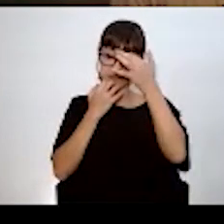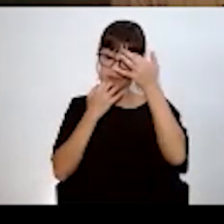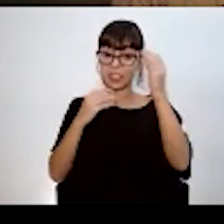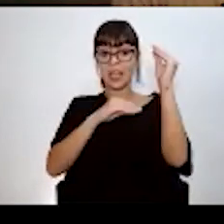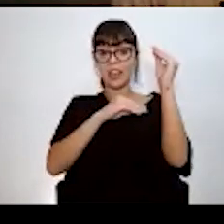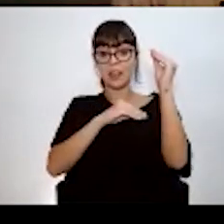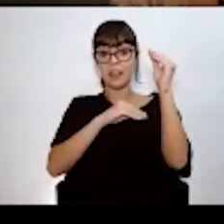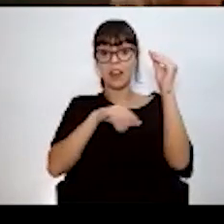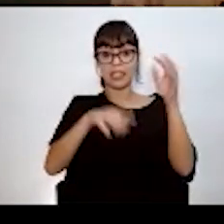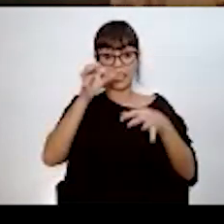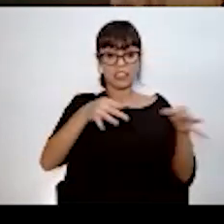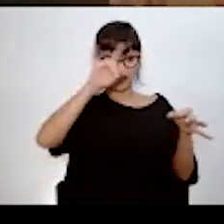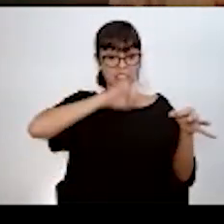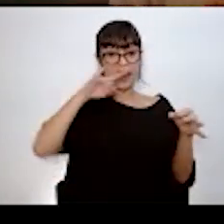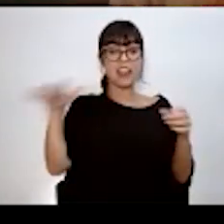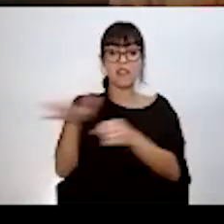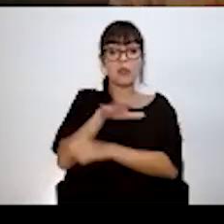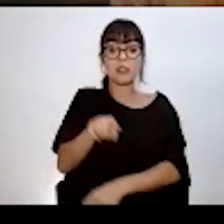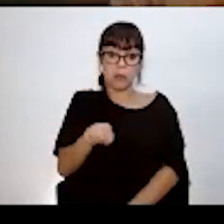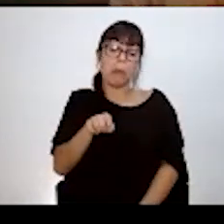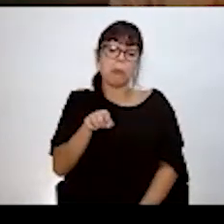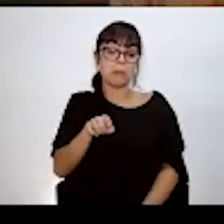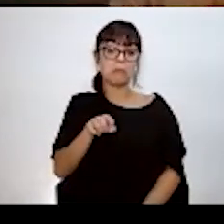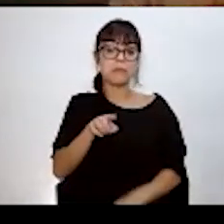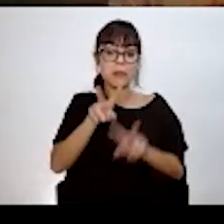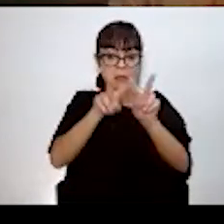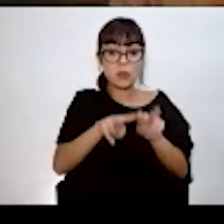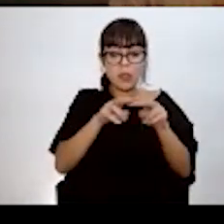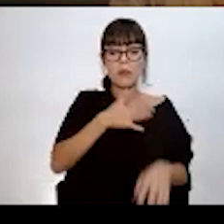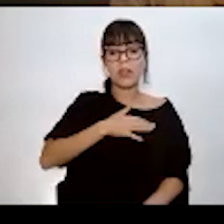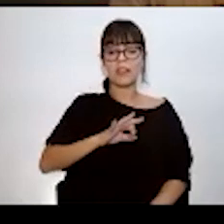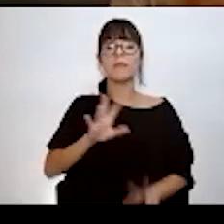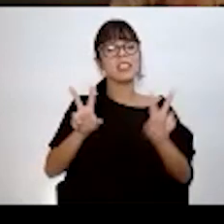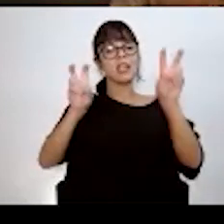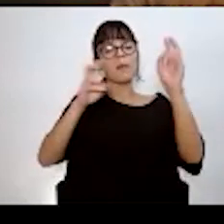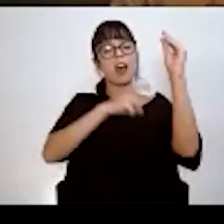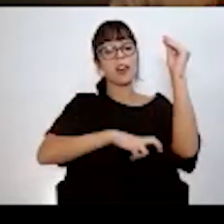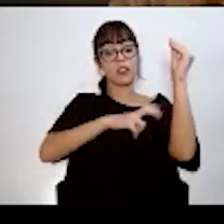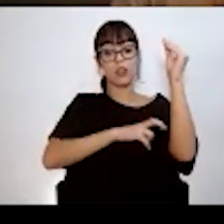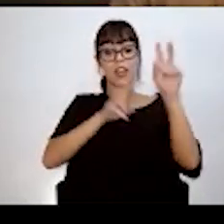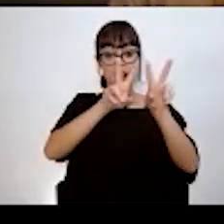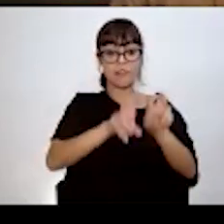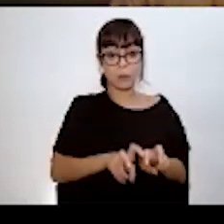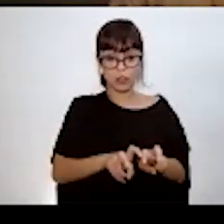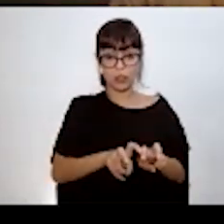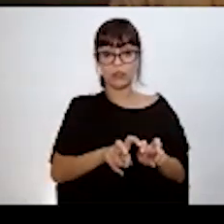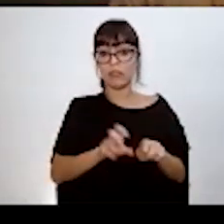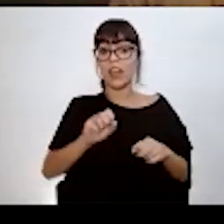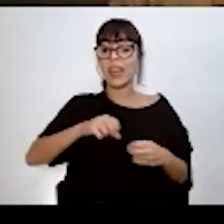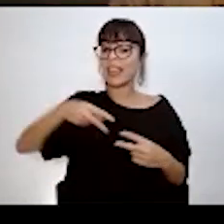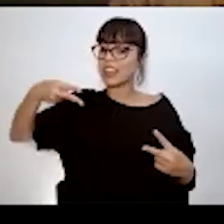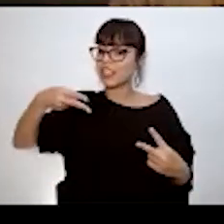de Canarias. El cotejo de la información arqueológica con la información genética es sumamente